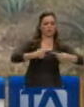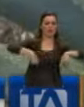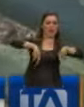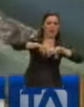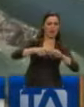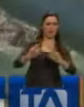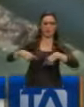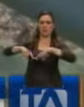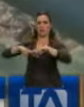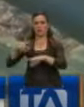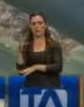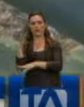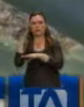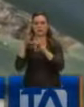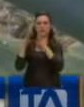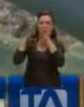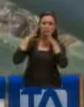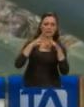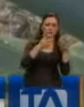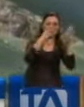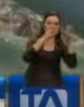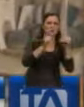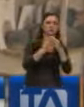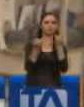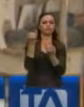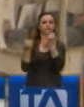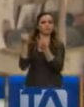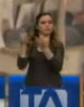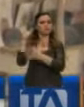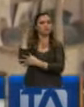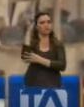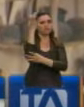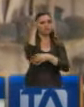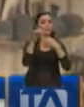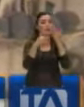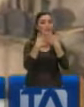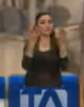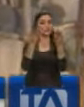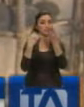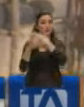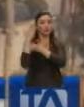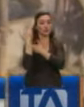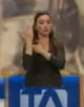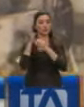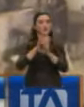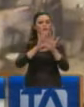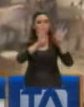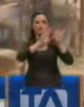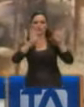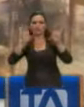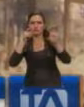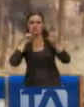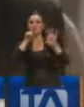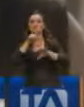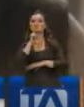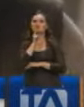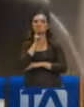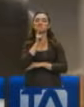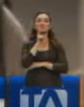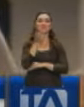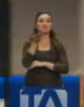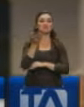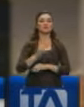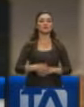también la vegetación nativa, plantas y arbustos. Gran parte de su historia la encontramos en el Museo Etnográfico de Gera.